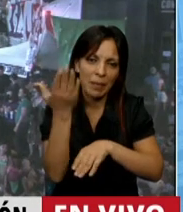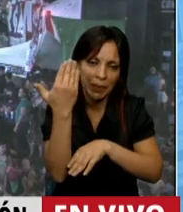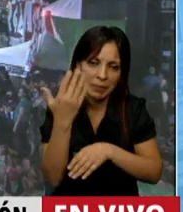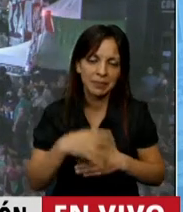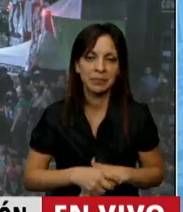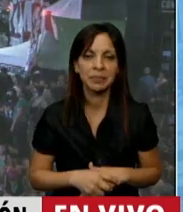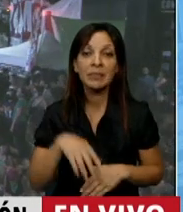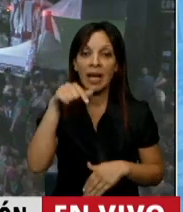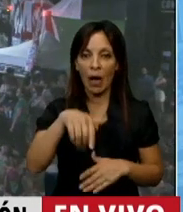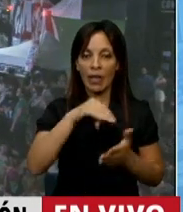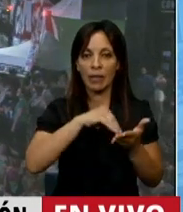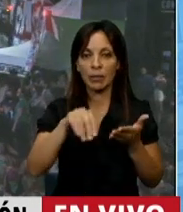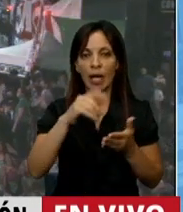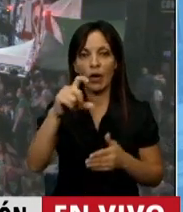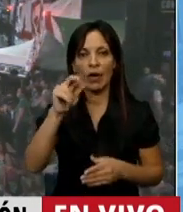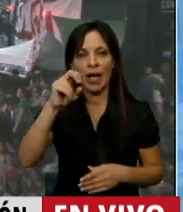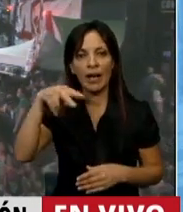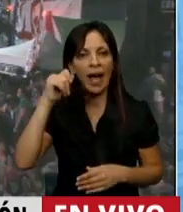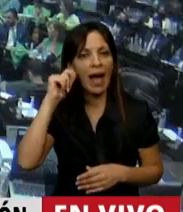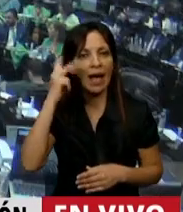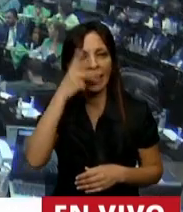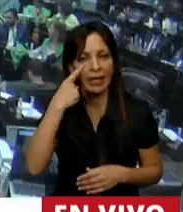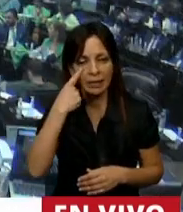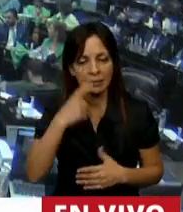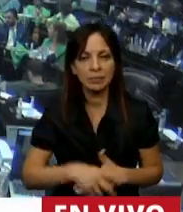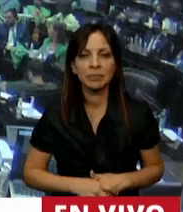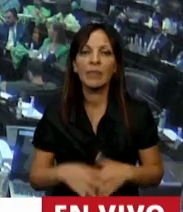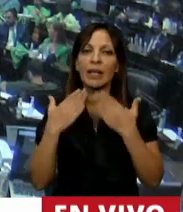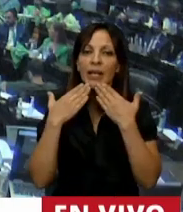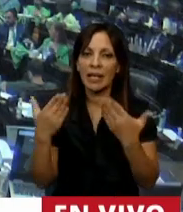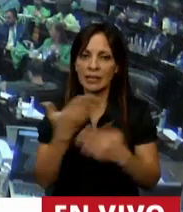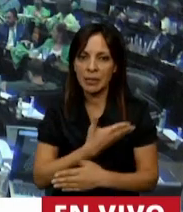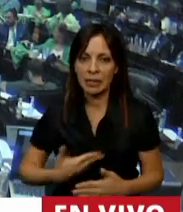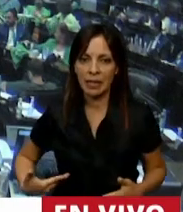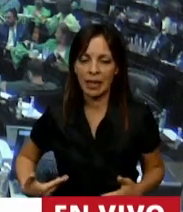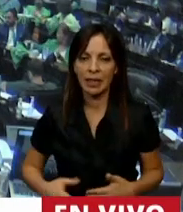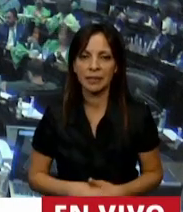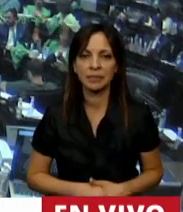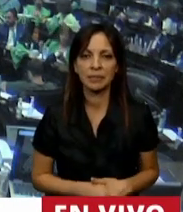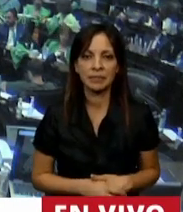Diputado Carnaghi, en el uso de la palabra. Sí, gracias, presidente.